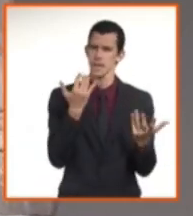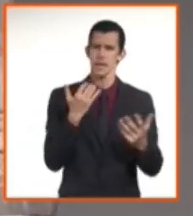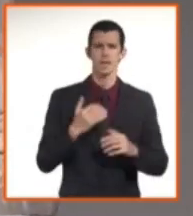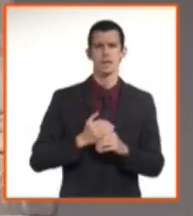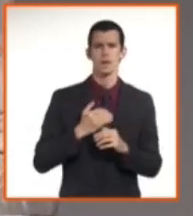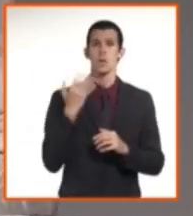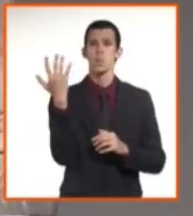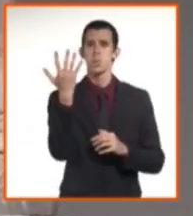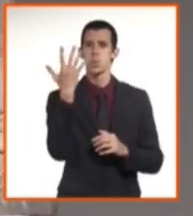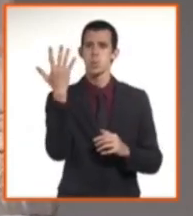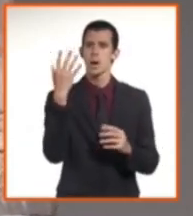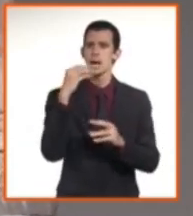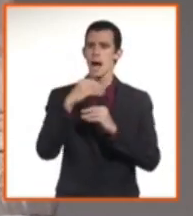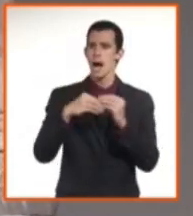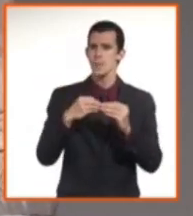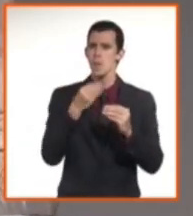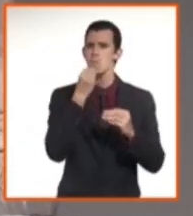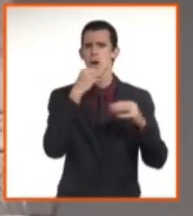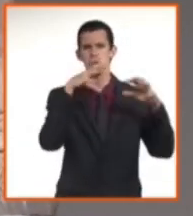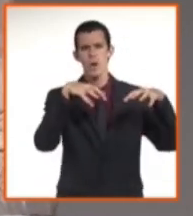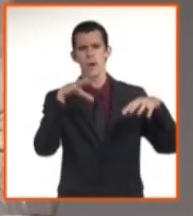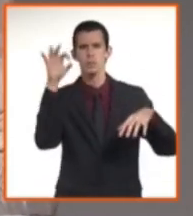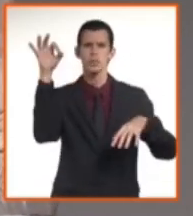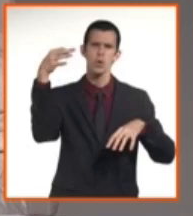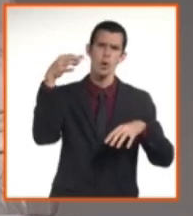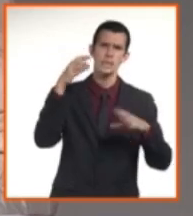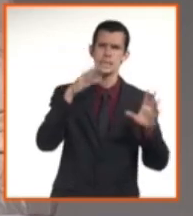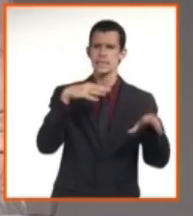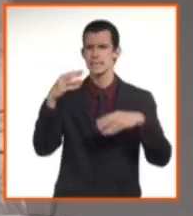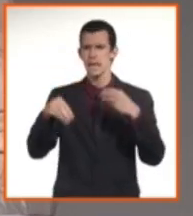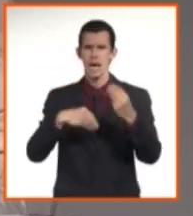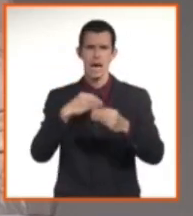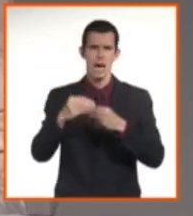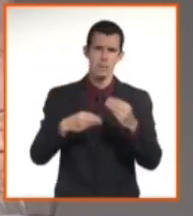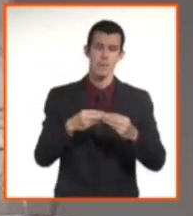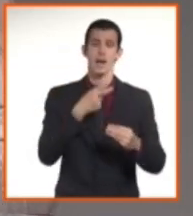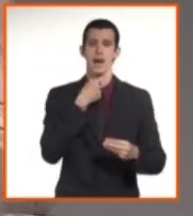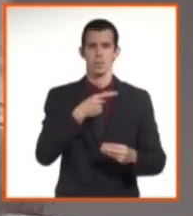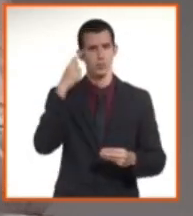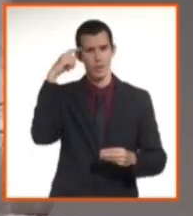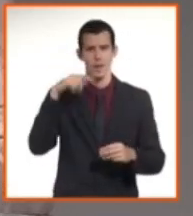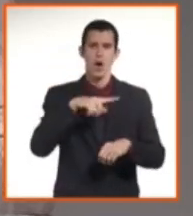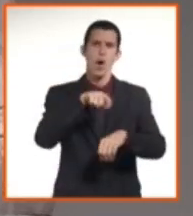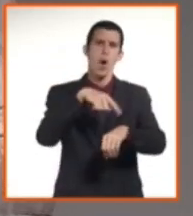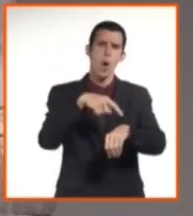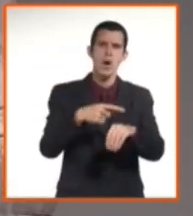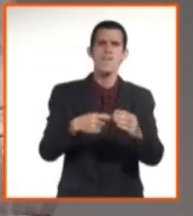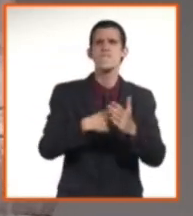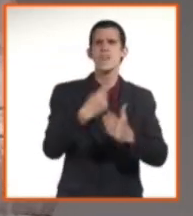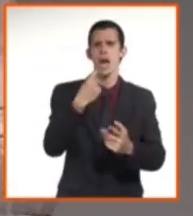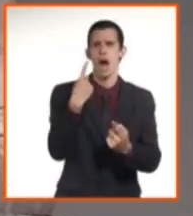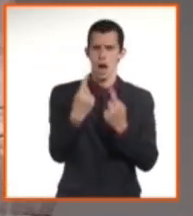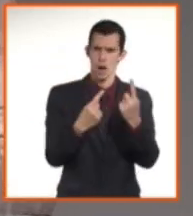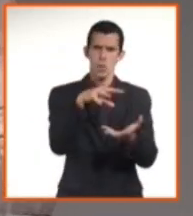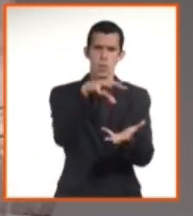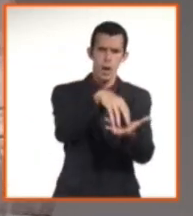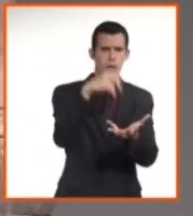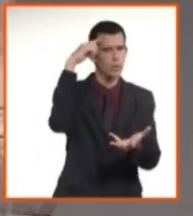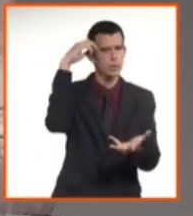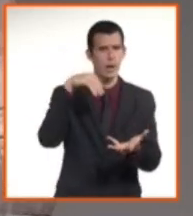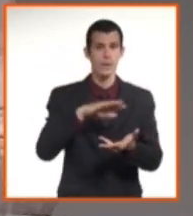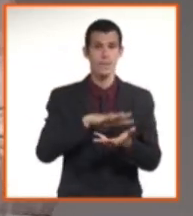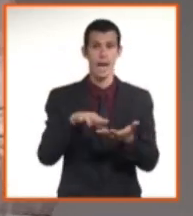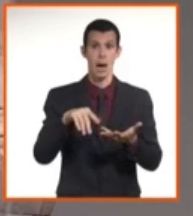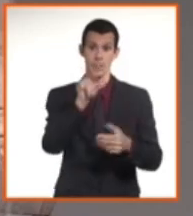aéreo que recorre las diferentes geografías, como se ha dicho en otras ocasiones, del país. En esta época de verano,